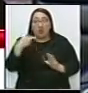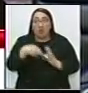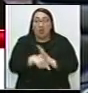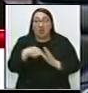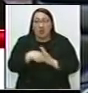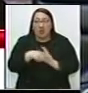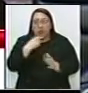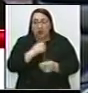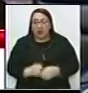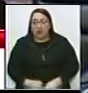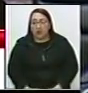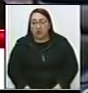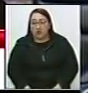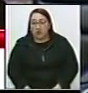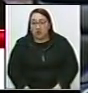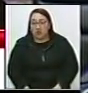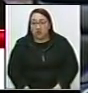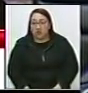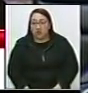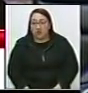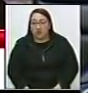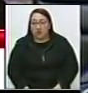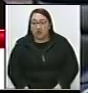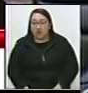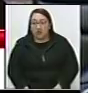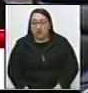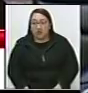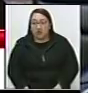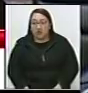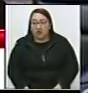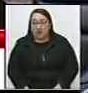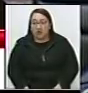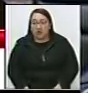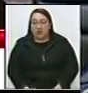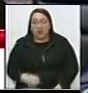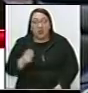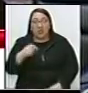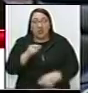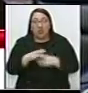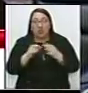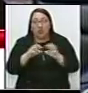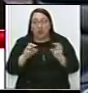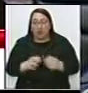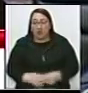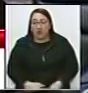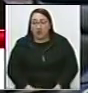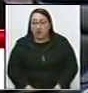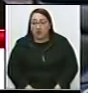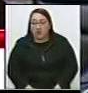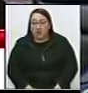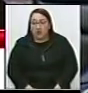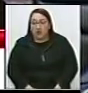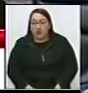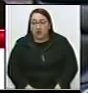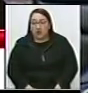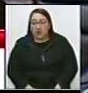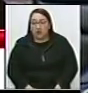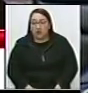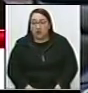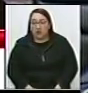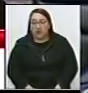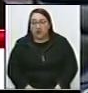feminicidio. Estas son las necesidades del pueblo. Hay necesidades del pueblo en salud,